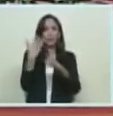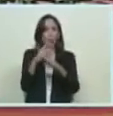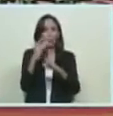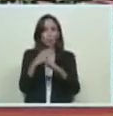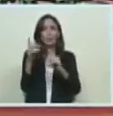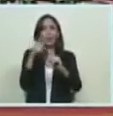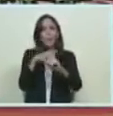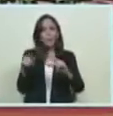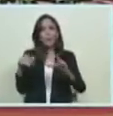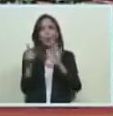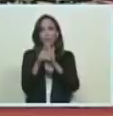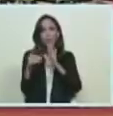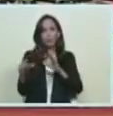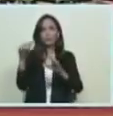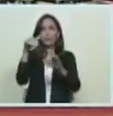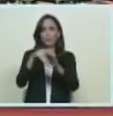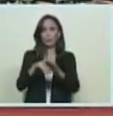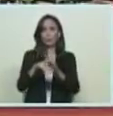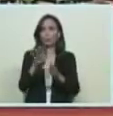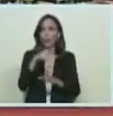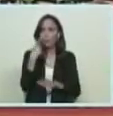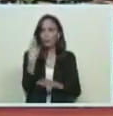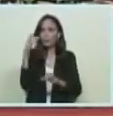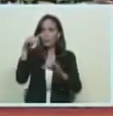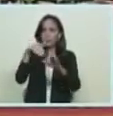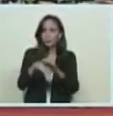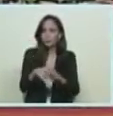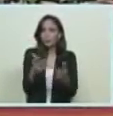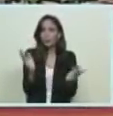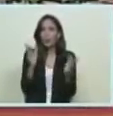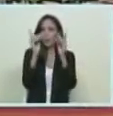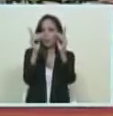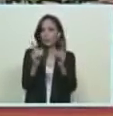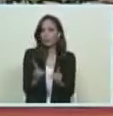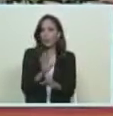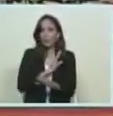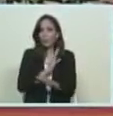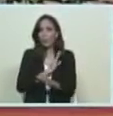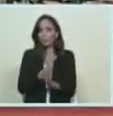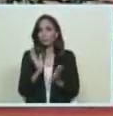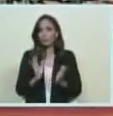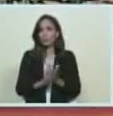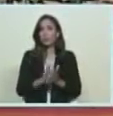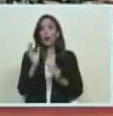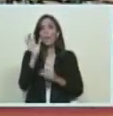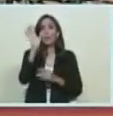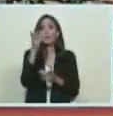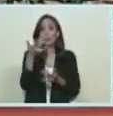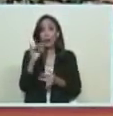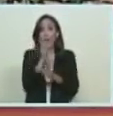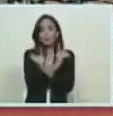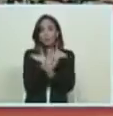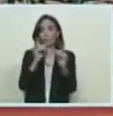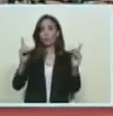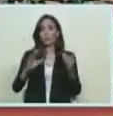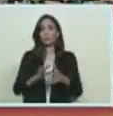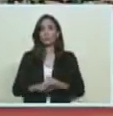hay que ejercer el derecho político de decidir. Tenemos un país democrático.